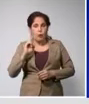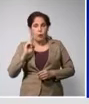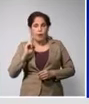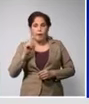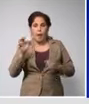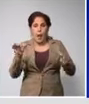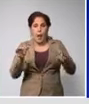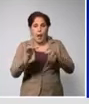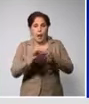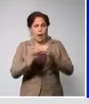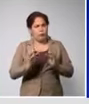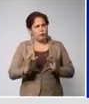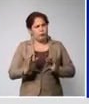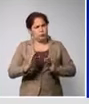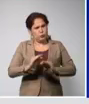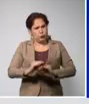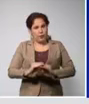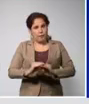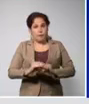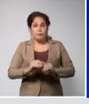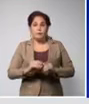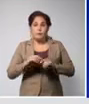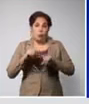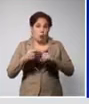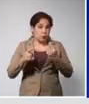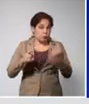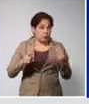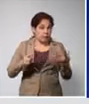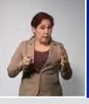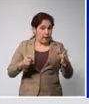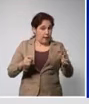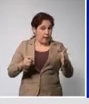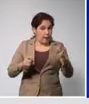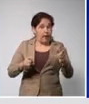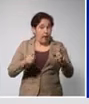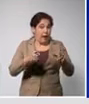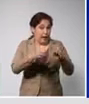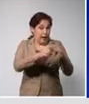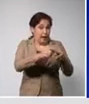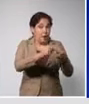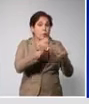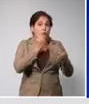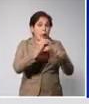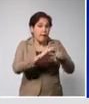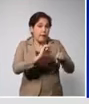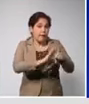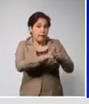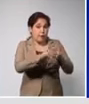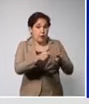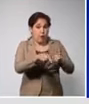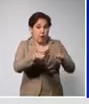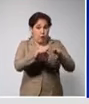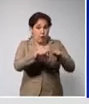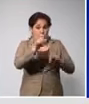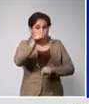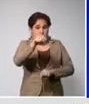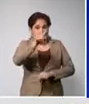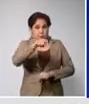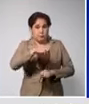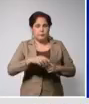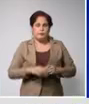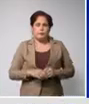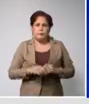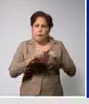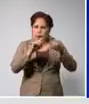reducción. Y a la derecha, la estimación de los casos activos en Cuba, en la parte